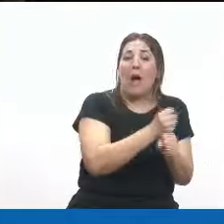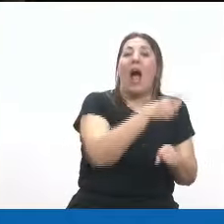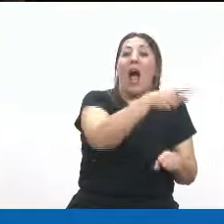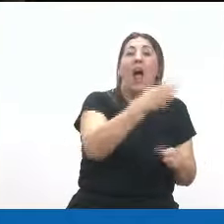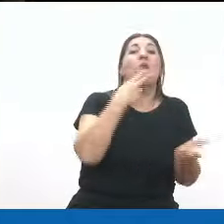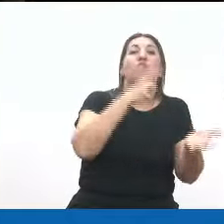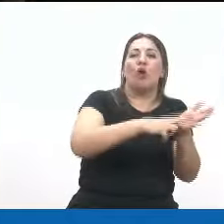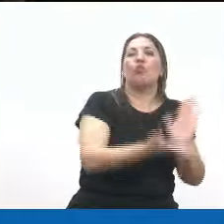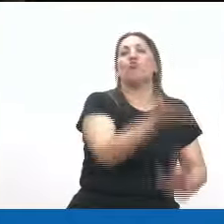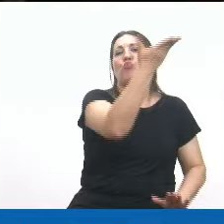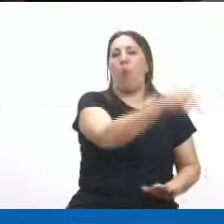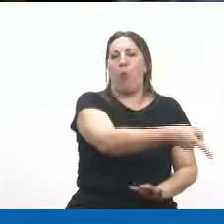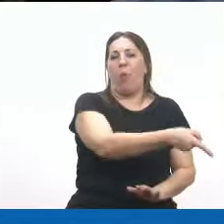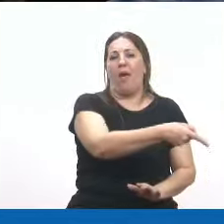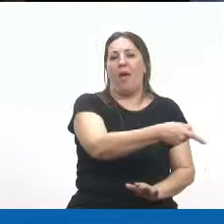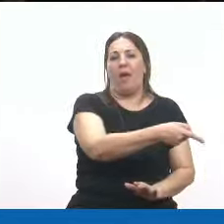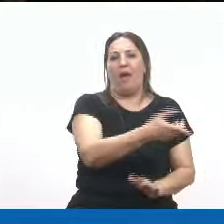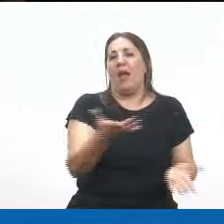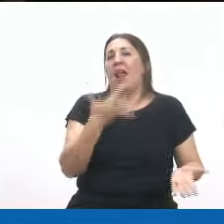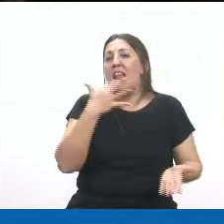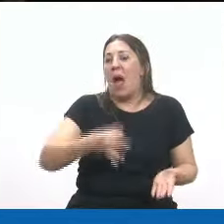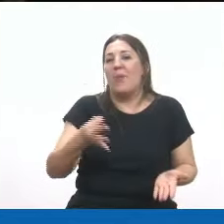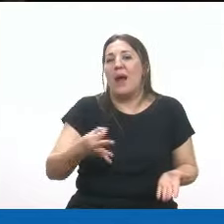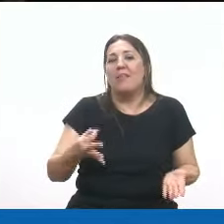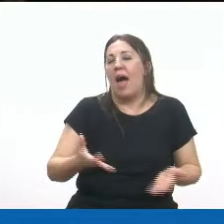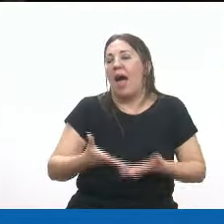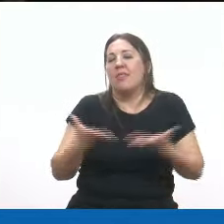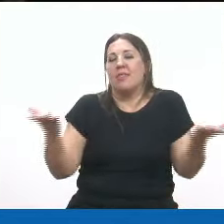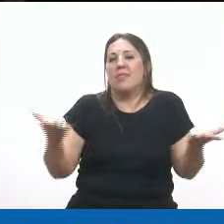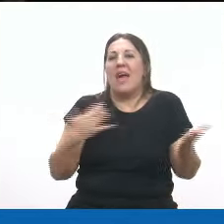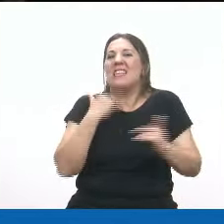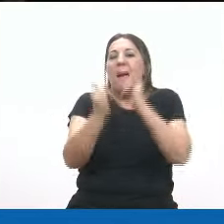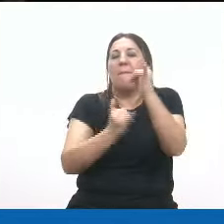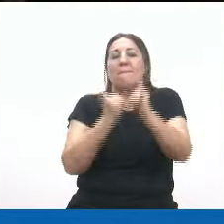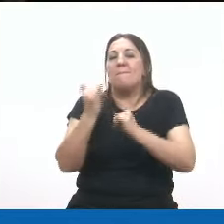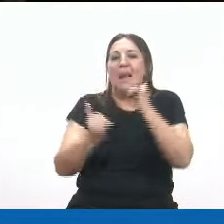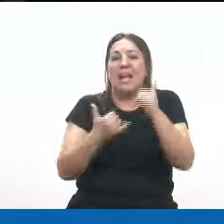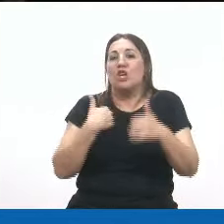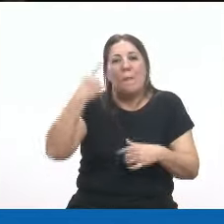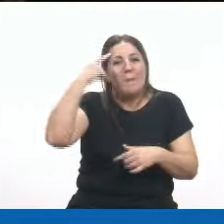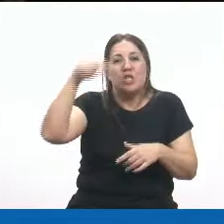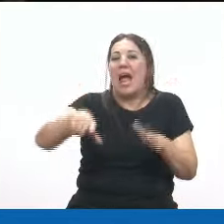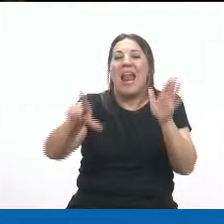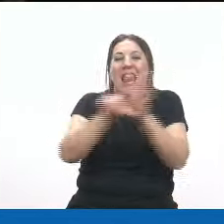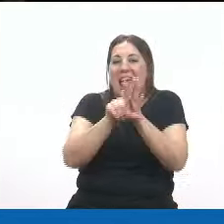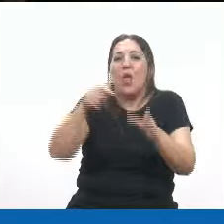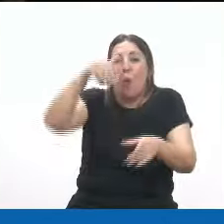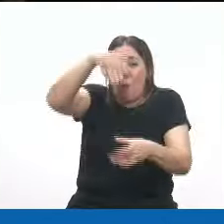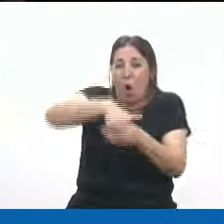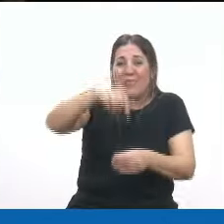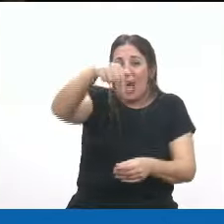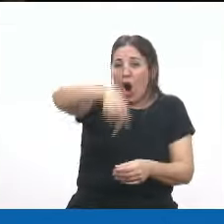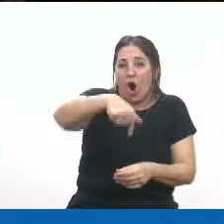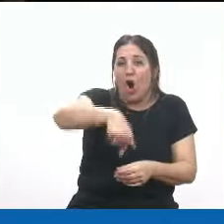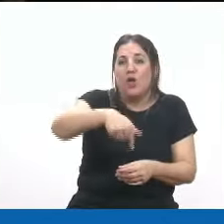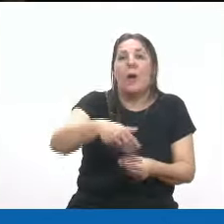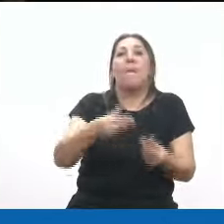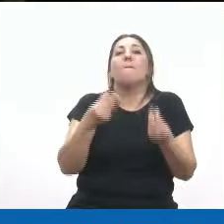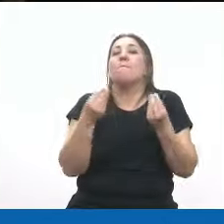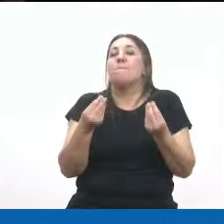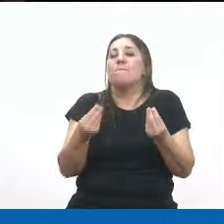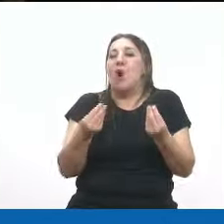Bueno la verdad que vayan a explicarlo comoo se dan eh yo creo que esta ley se está votando hoy porque los